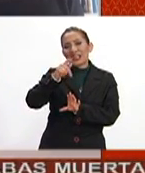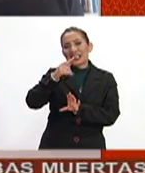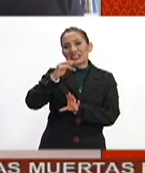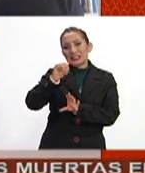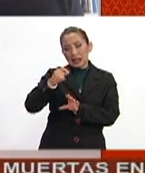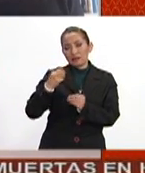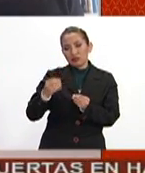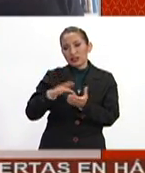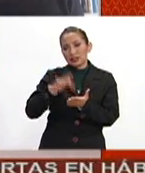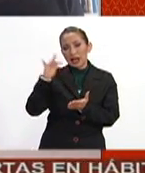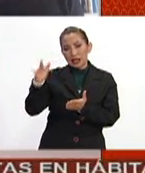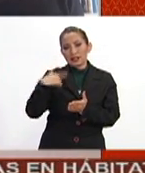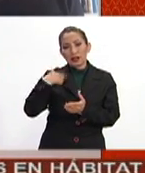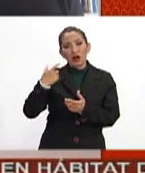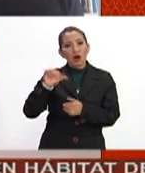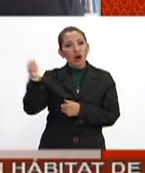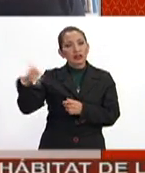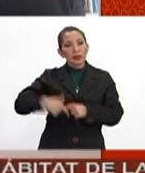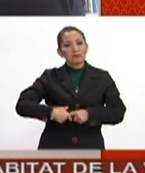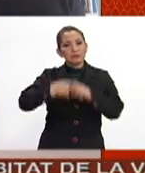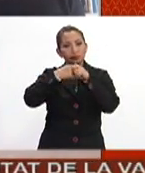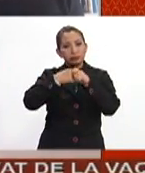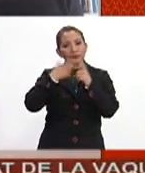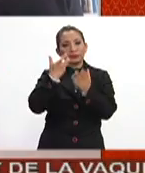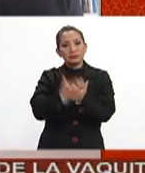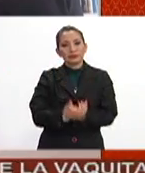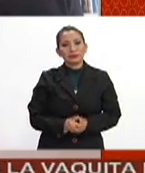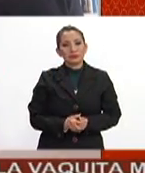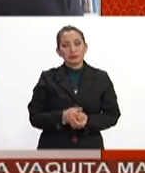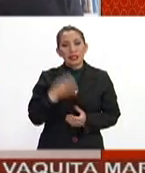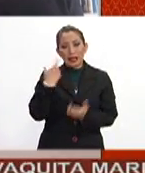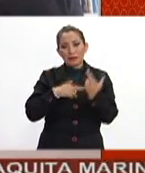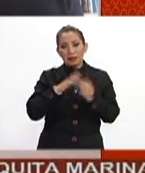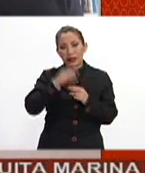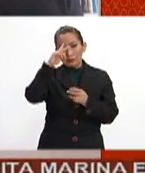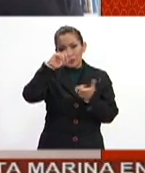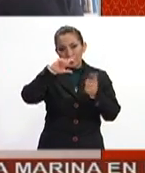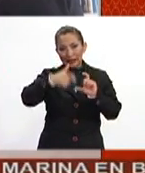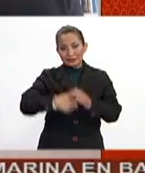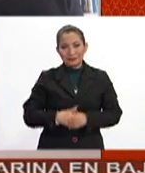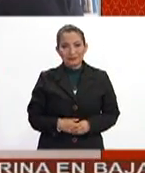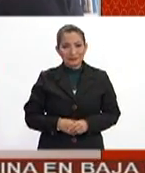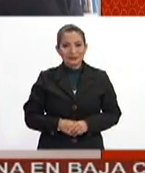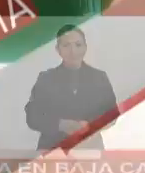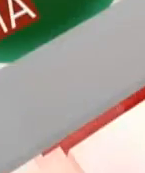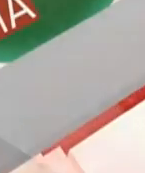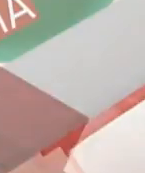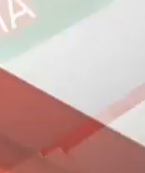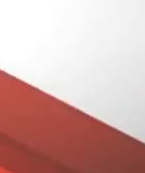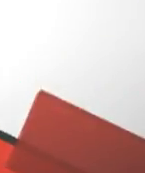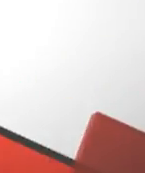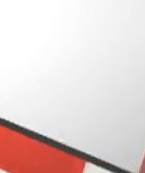Un saludo, hasta luego y vamos nosotros a una pausa. Igualmente, hasta pronto. Regresamos con México al Día.